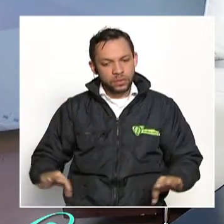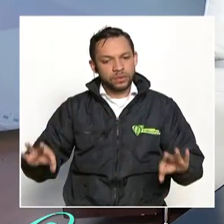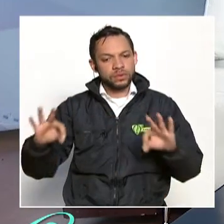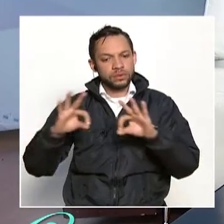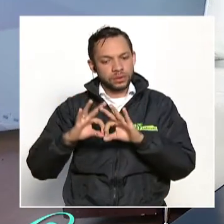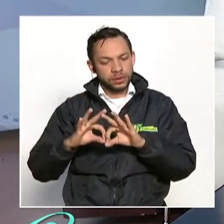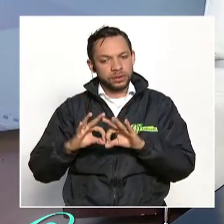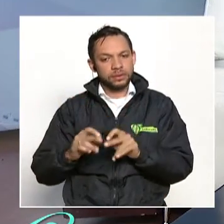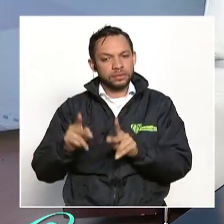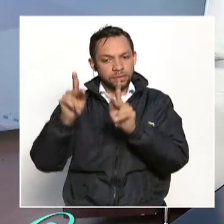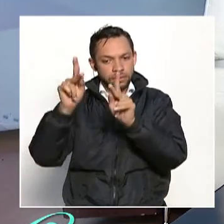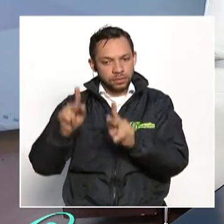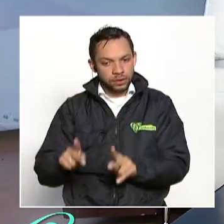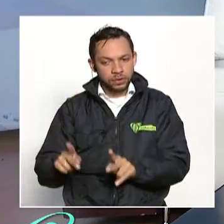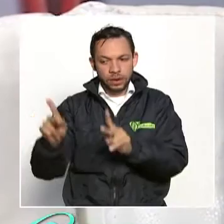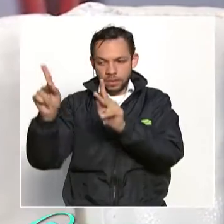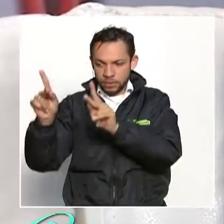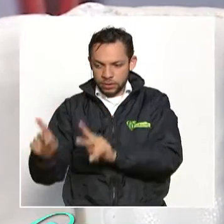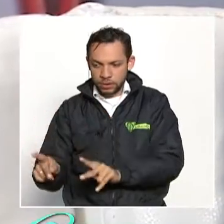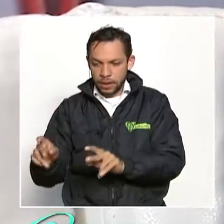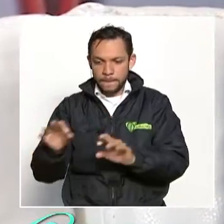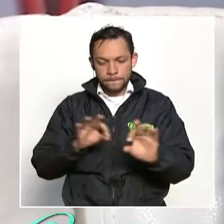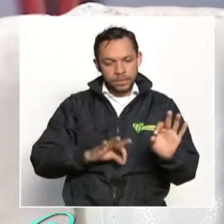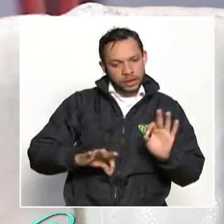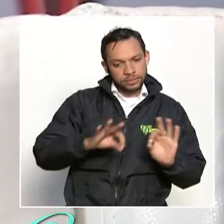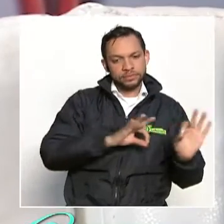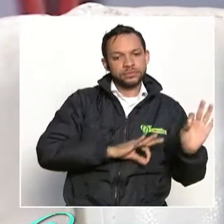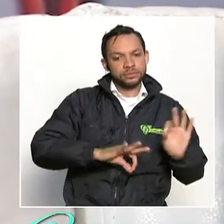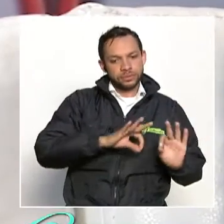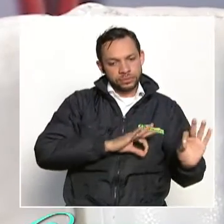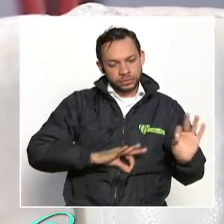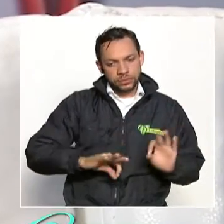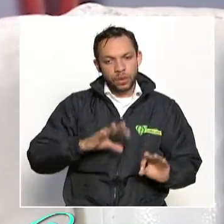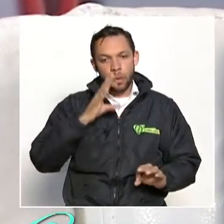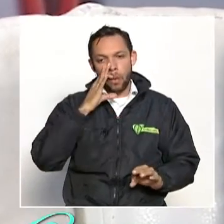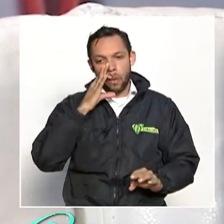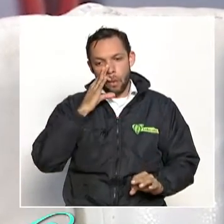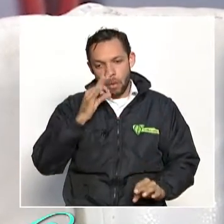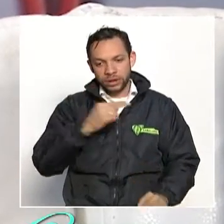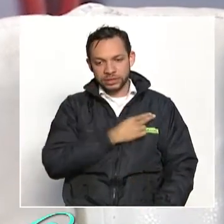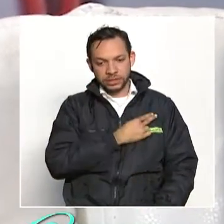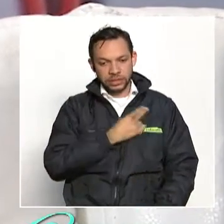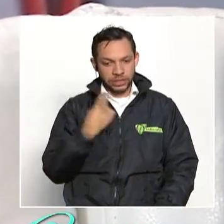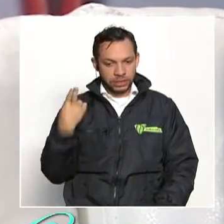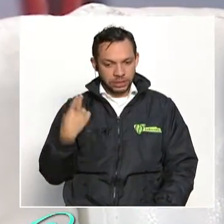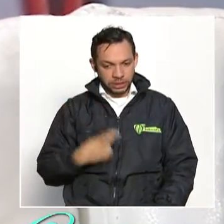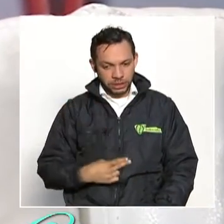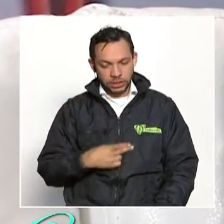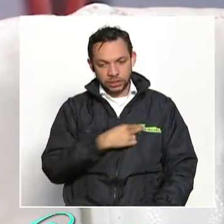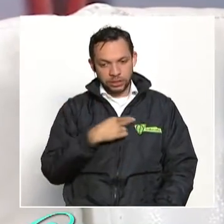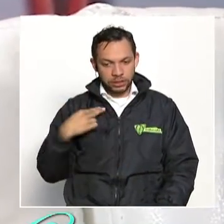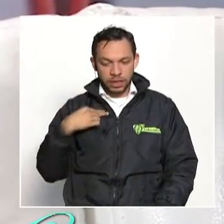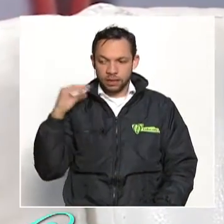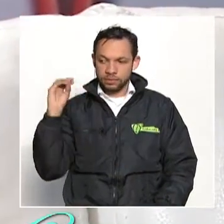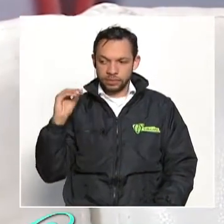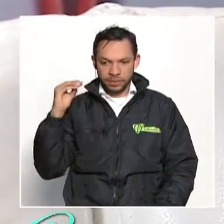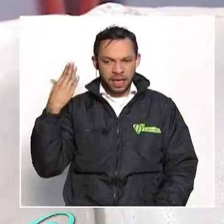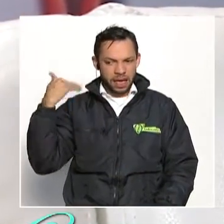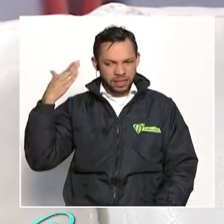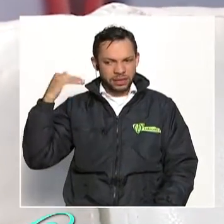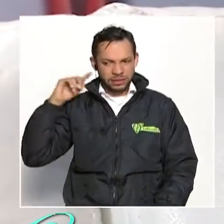cuando la persona se hace esto como prevención. El emperador Guantí, que ya mencionamos, ahí en el texto se lee: el médico